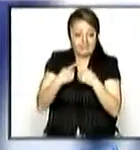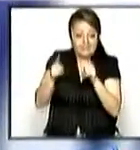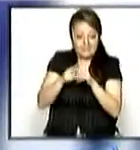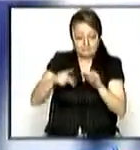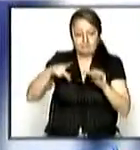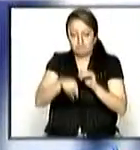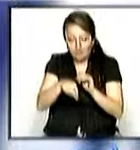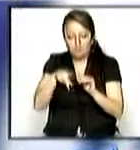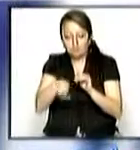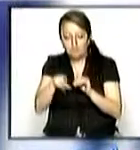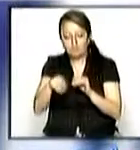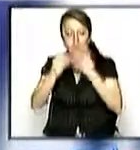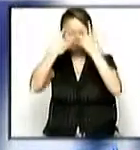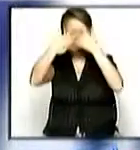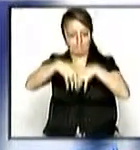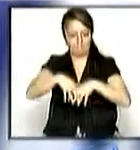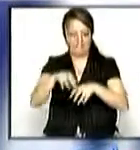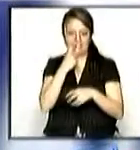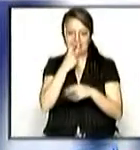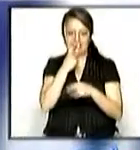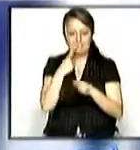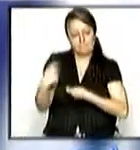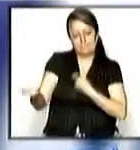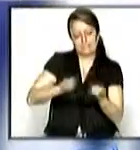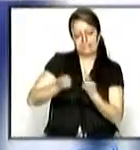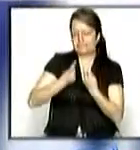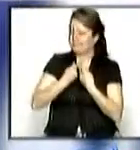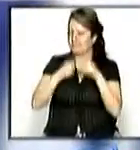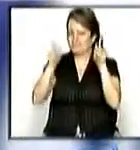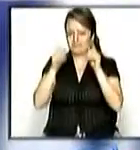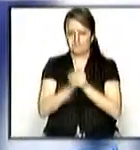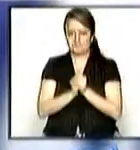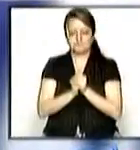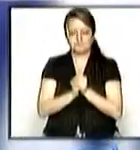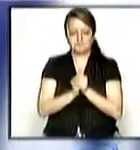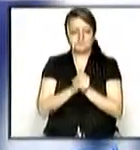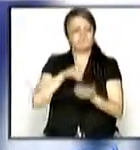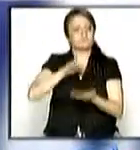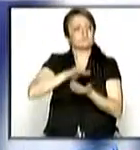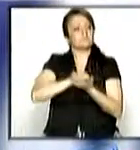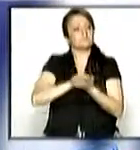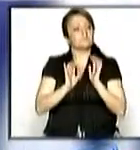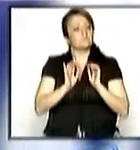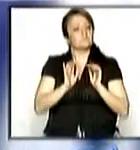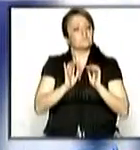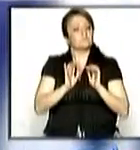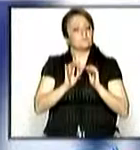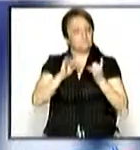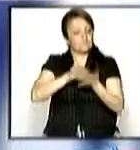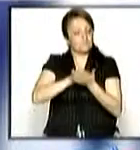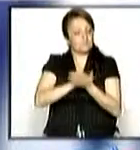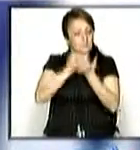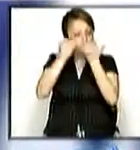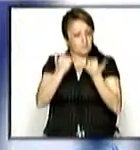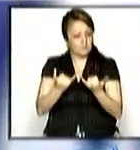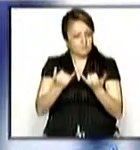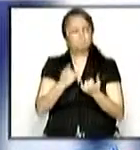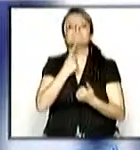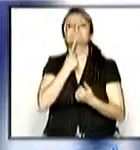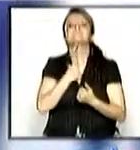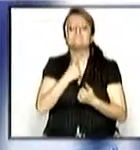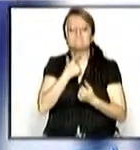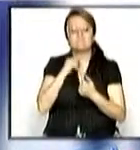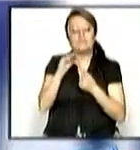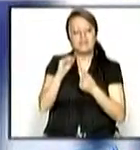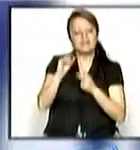en el adecuado funcionamiento de todos estos aparatos que estamos hablando. Entonces, por eso es que me gusta hablar de